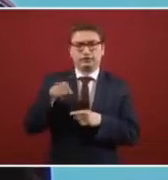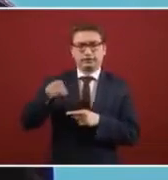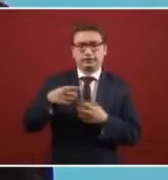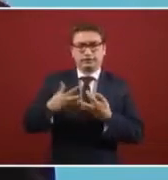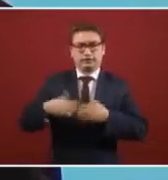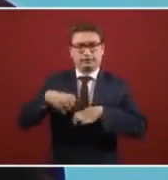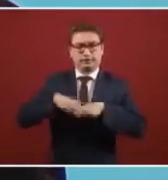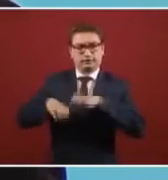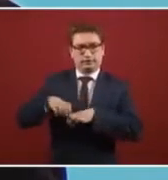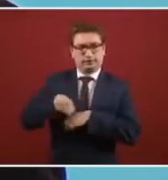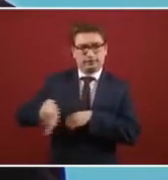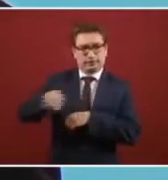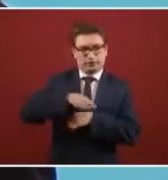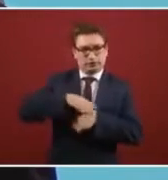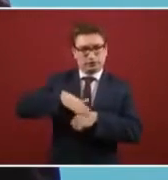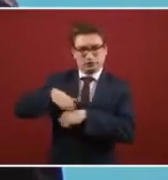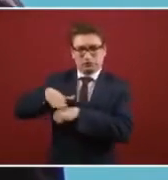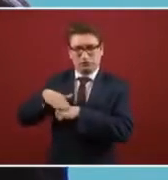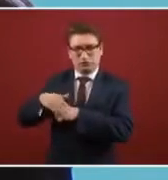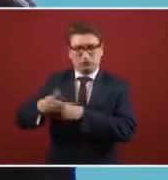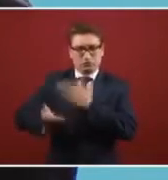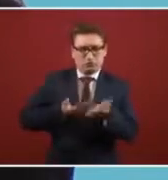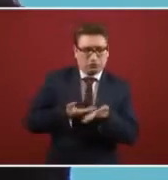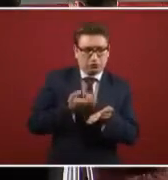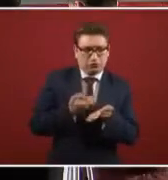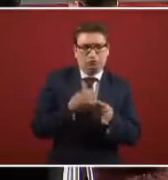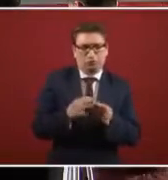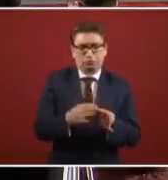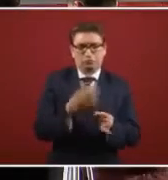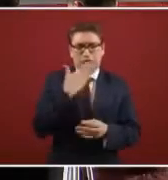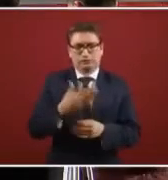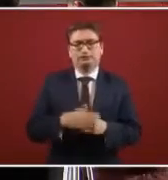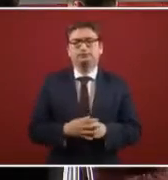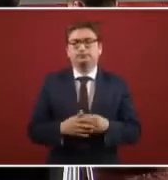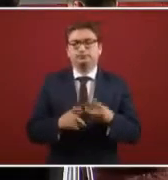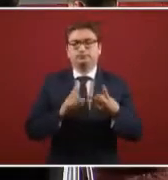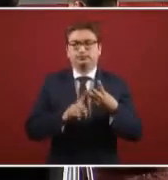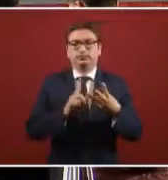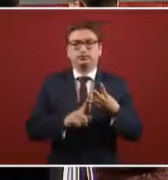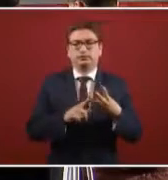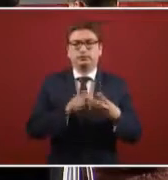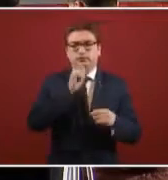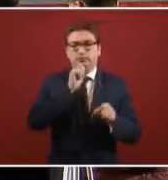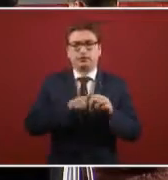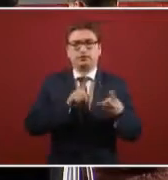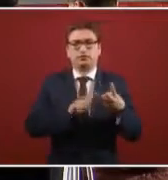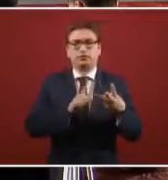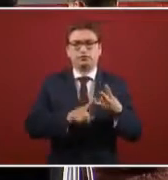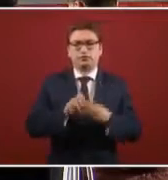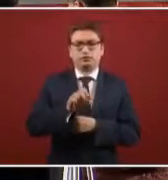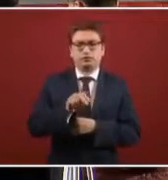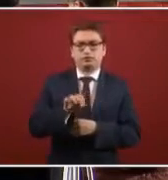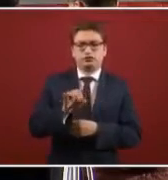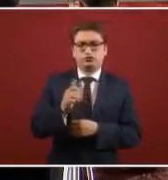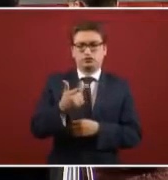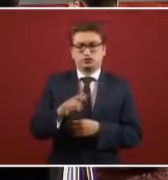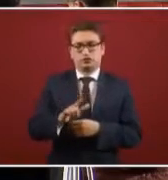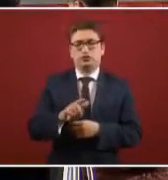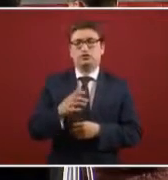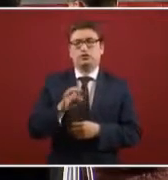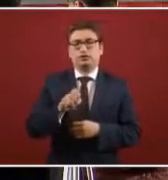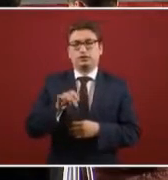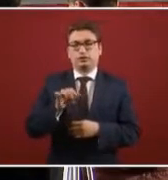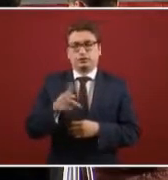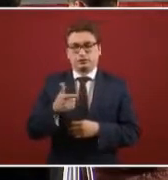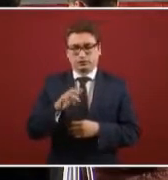se invitaron y que the cumplieron. companies La tercera that got the es, job también are quedó para responsible for Samsung the Energy,